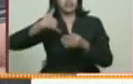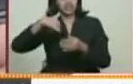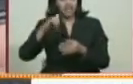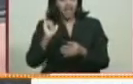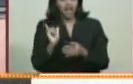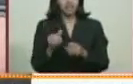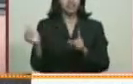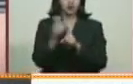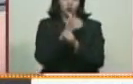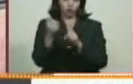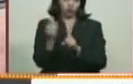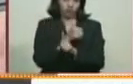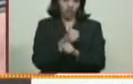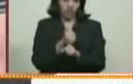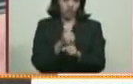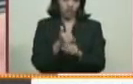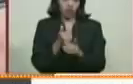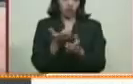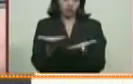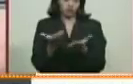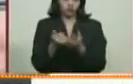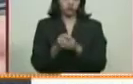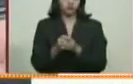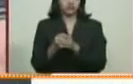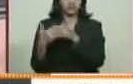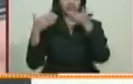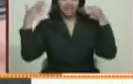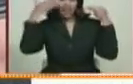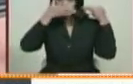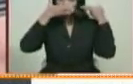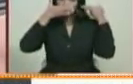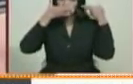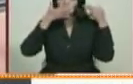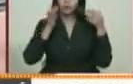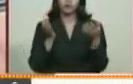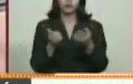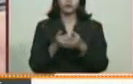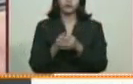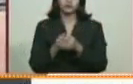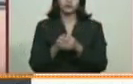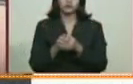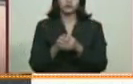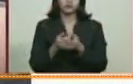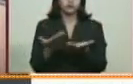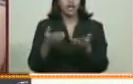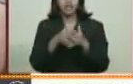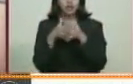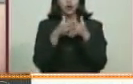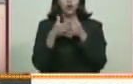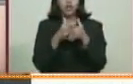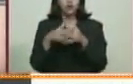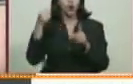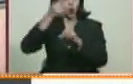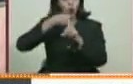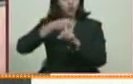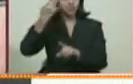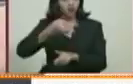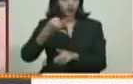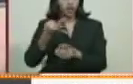contra el terrorismo por parte de los Estados Unidos de América, esta es una gran oportunidad. El ciudadano presidente, como jefe de